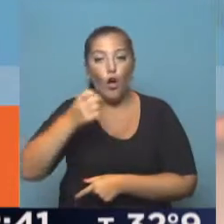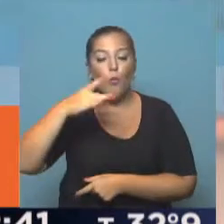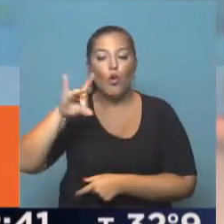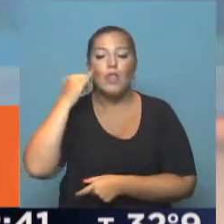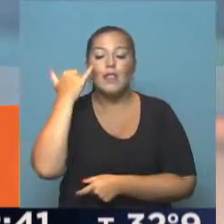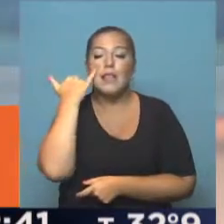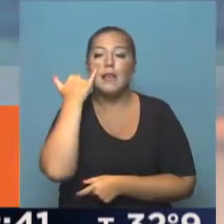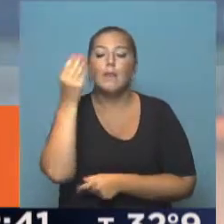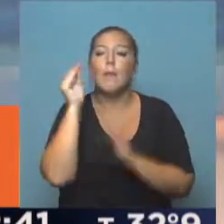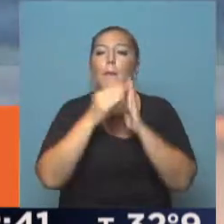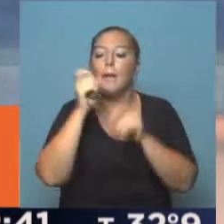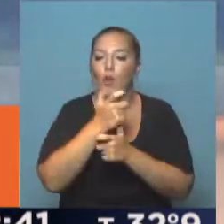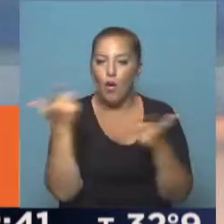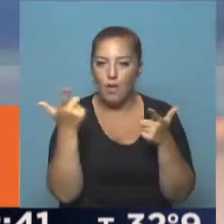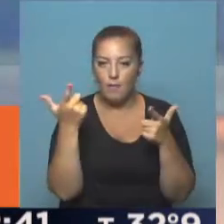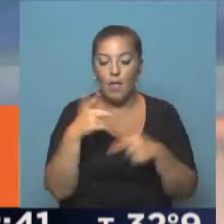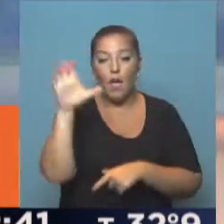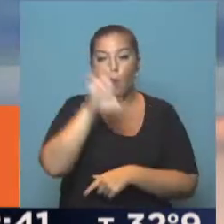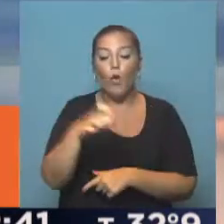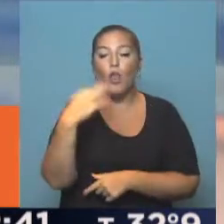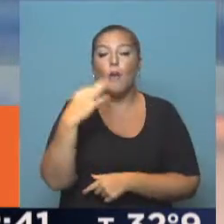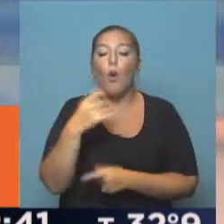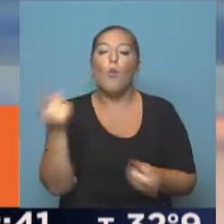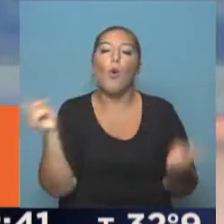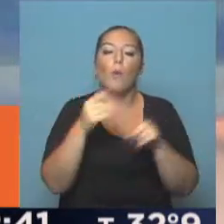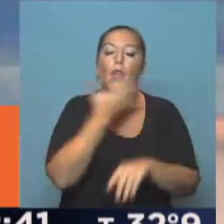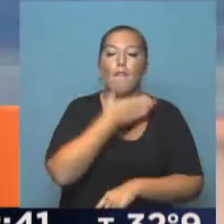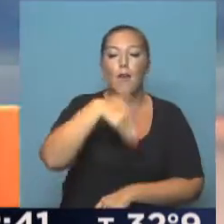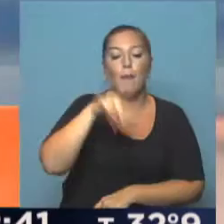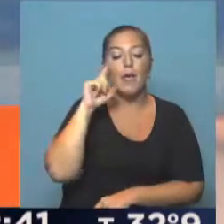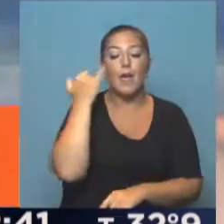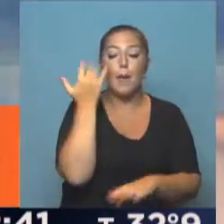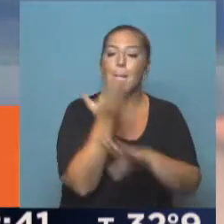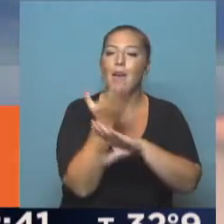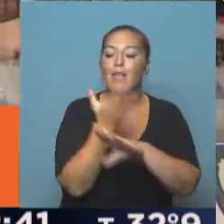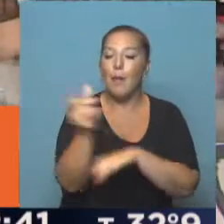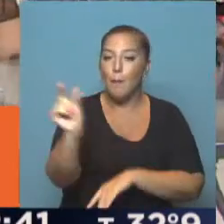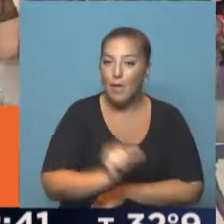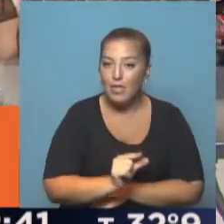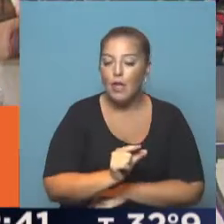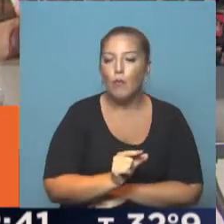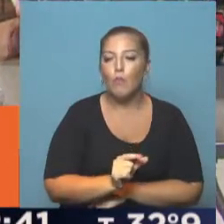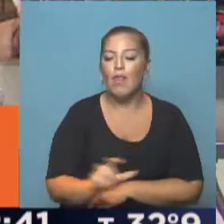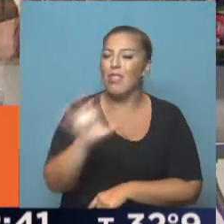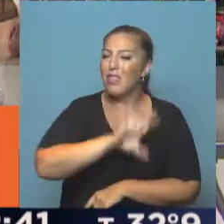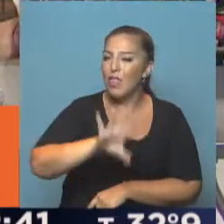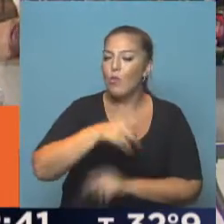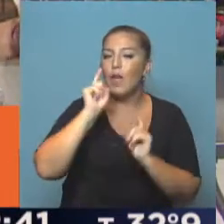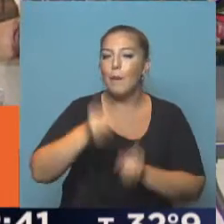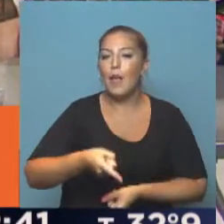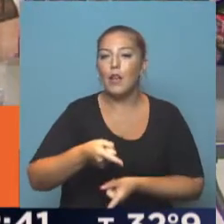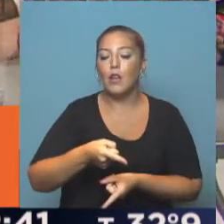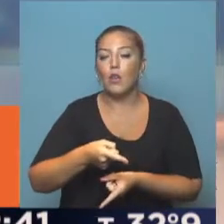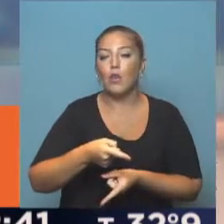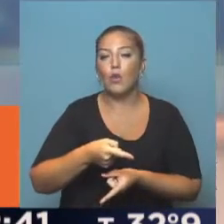agregado. Ecuador tuvo que volver al FMI, pedir y endeudarse. Está muy endeudada también con capitales